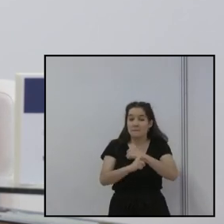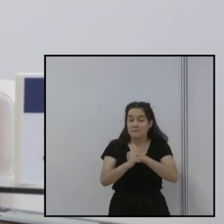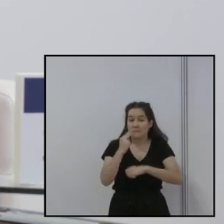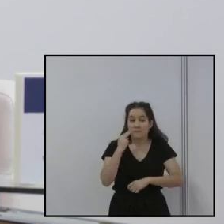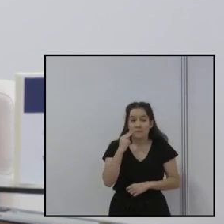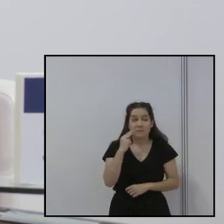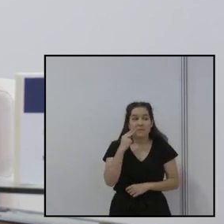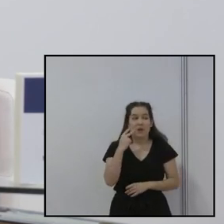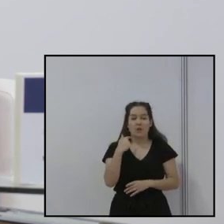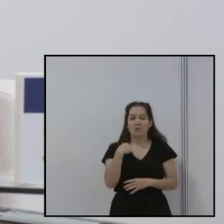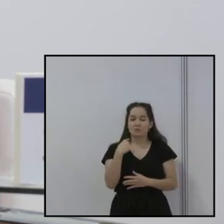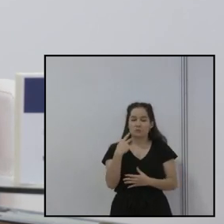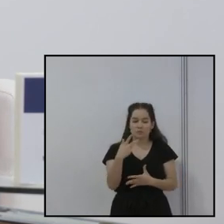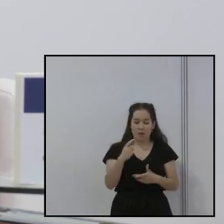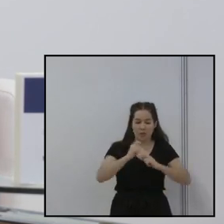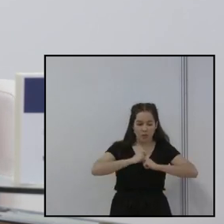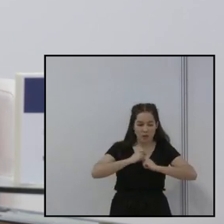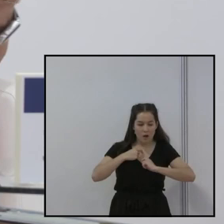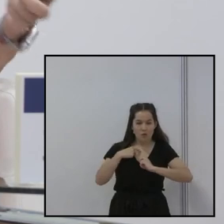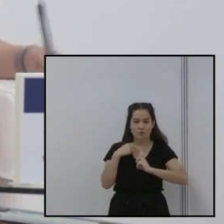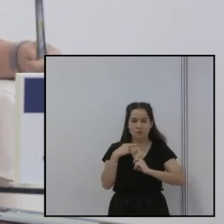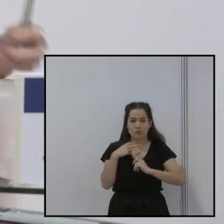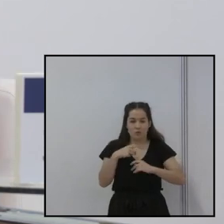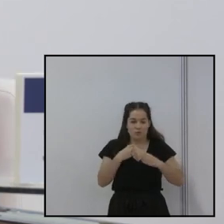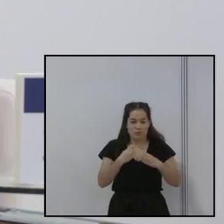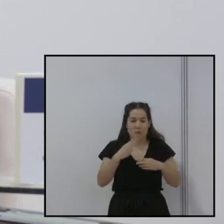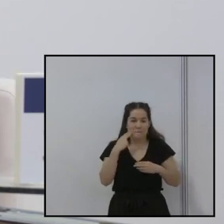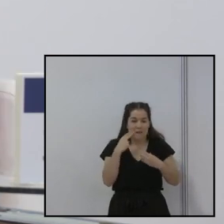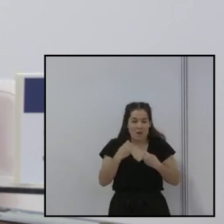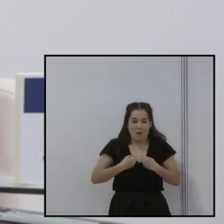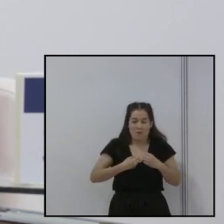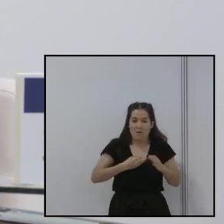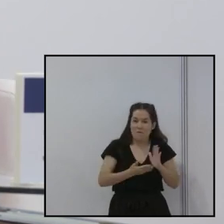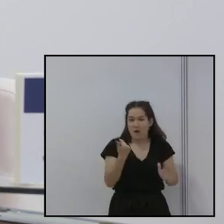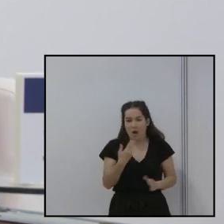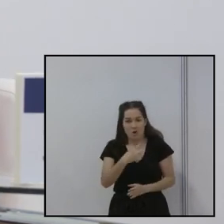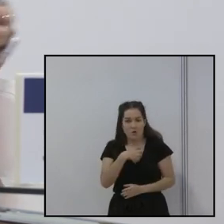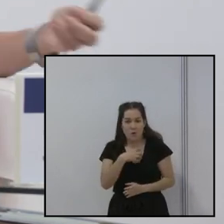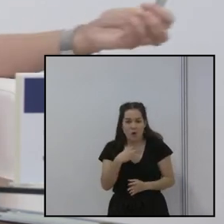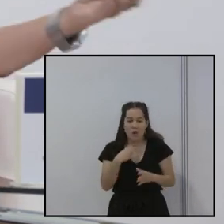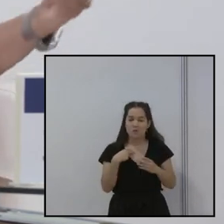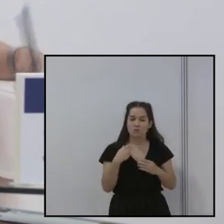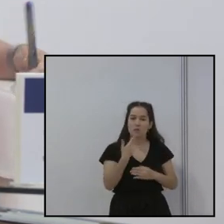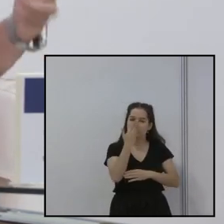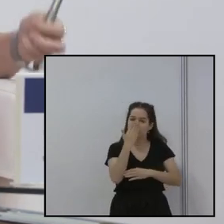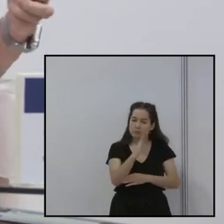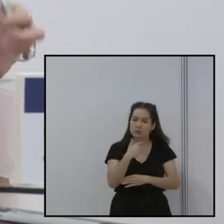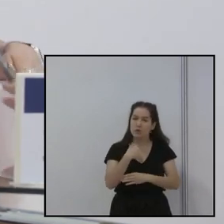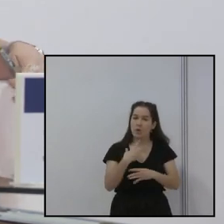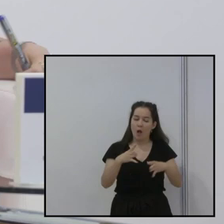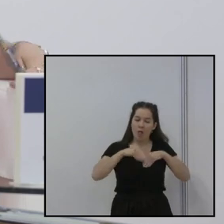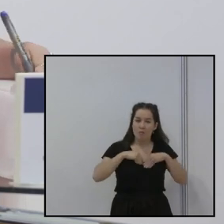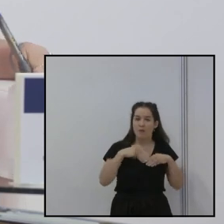creer que voy a caer es el que te hace que no te puedas desprender de ello. Hay que enfrentarse a ello, hay que asumirlo, hay que llevarlo y no es verdad. O sea, eso te